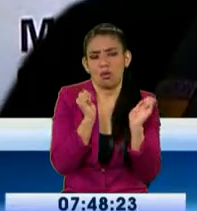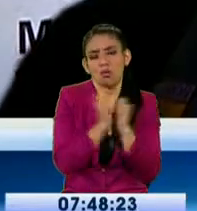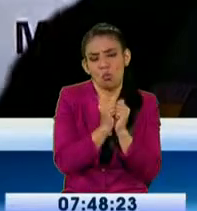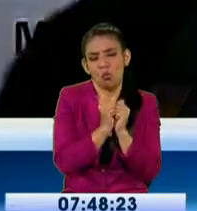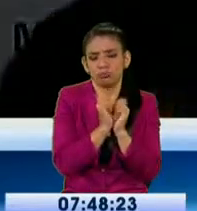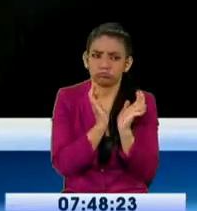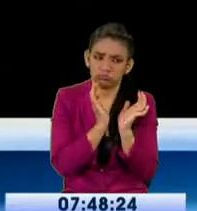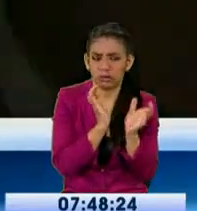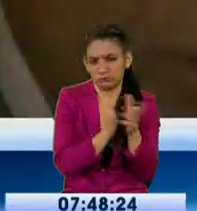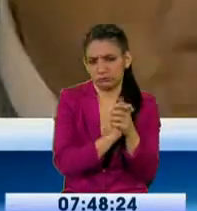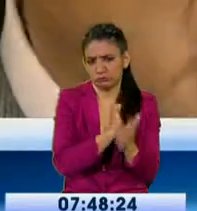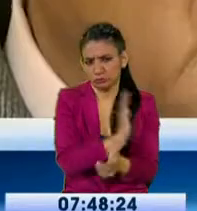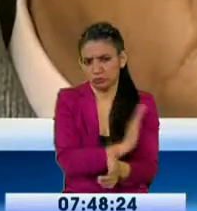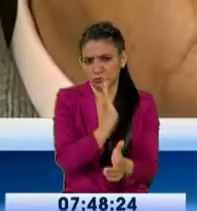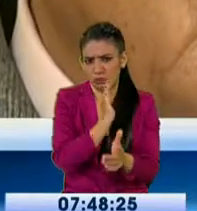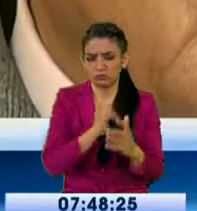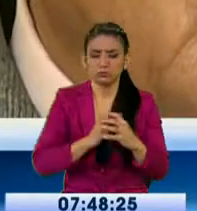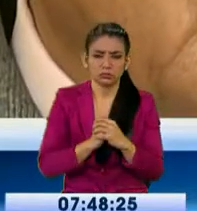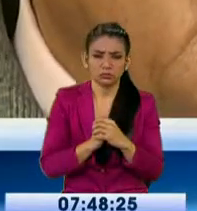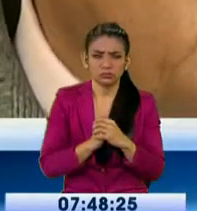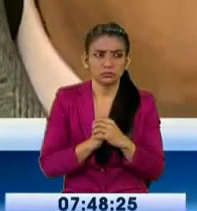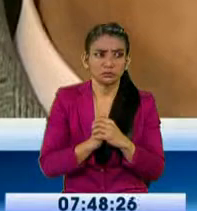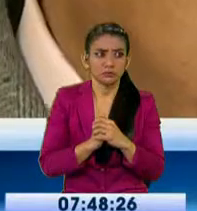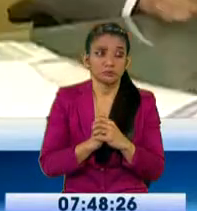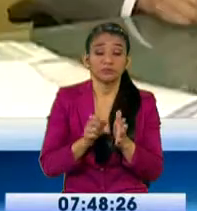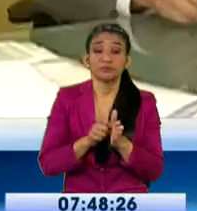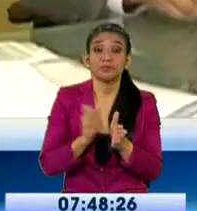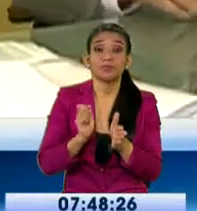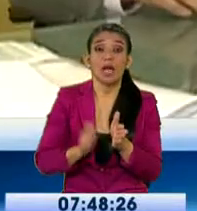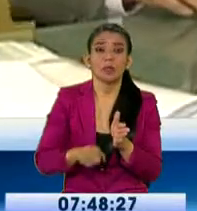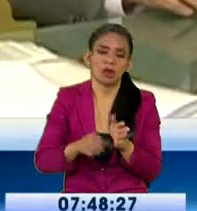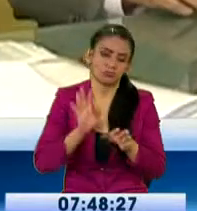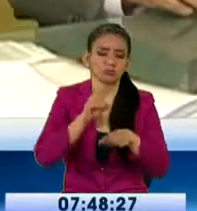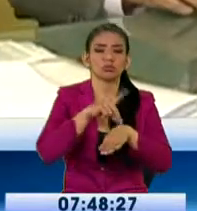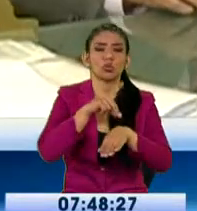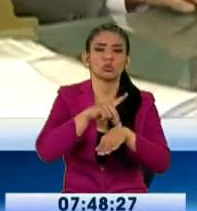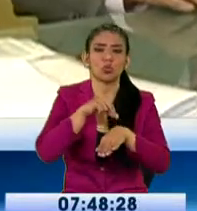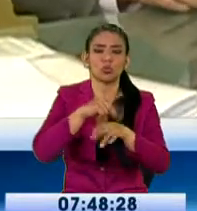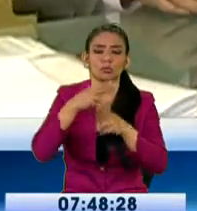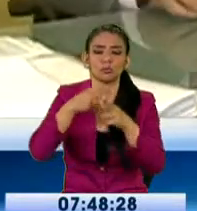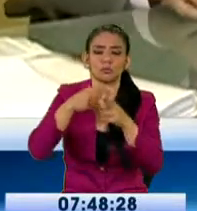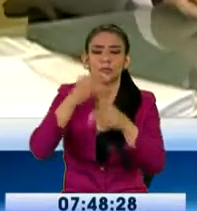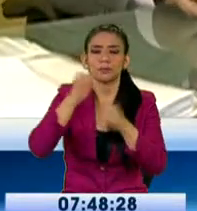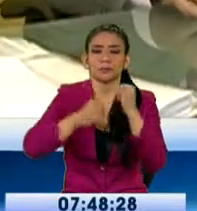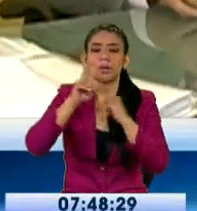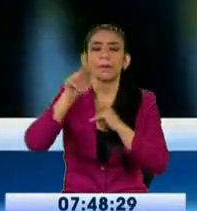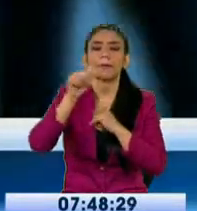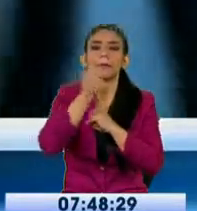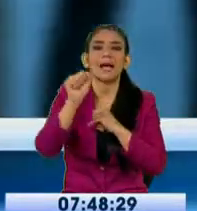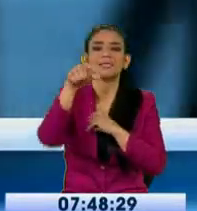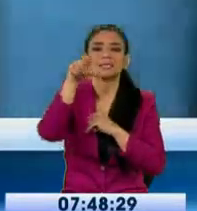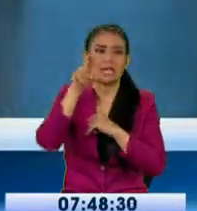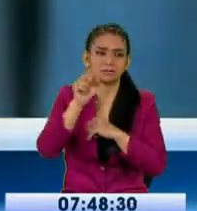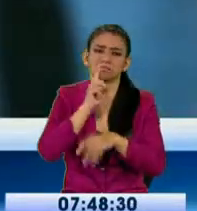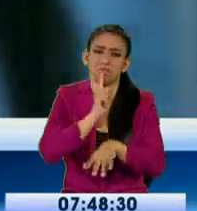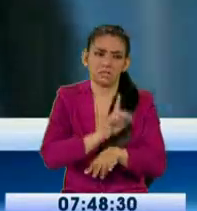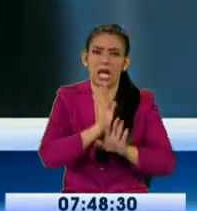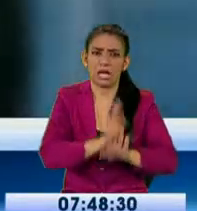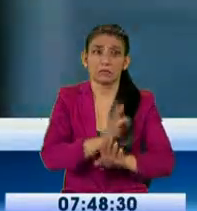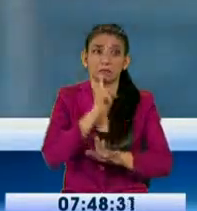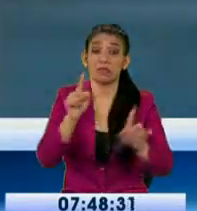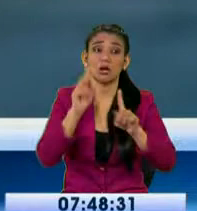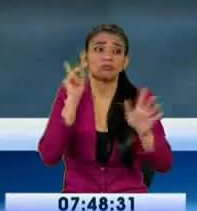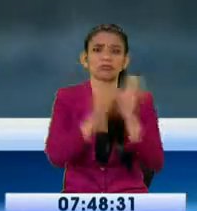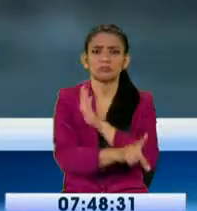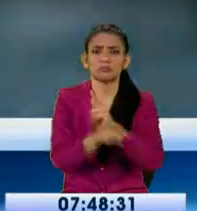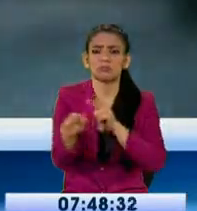con su madrastra. Según el doctor Napoleón Vázquez, este tipo de casos son más comunes de lo que se podría pensar, pero no se denuncian por el